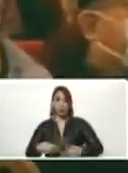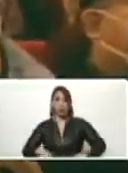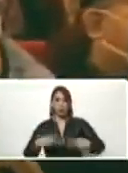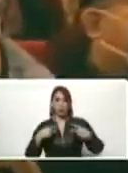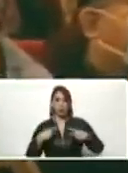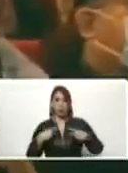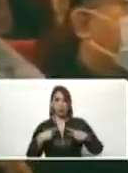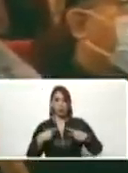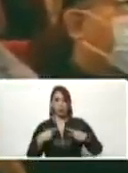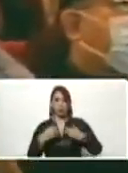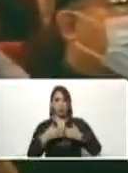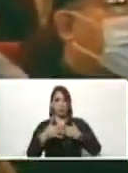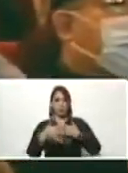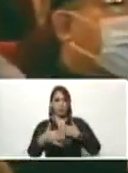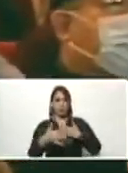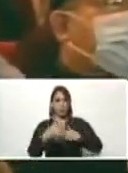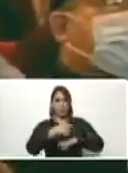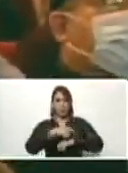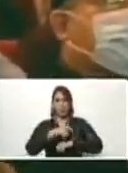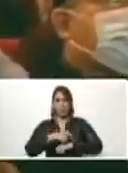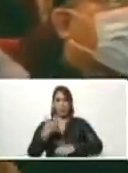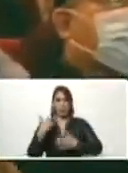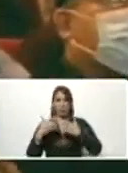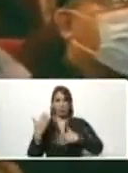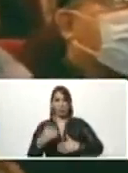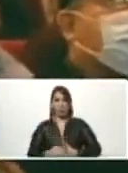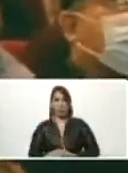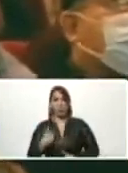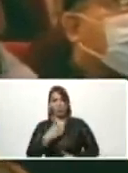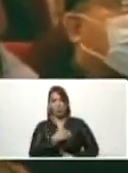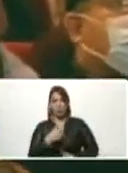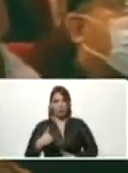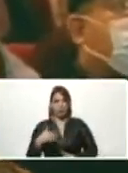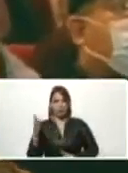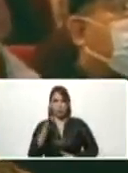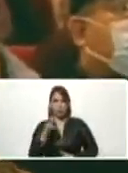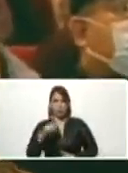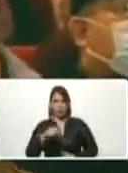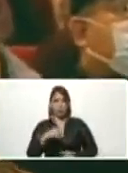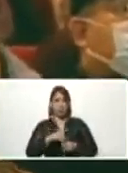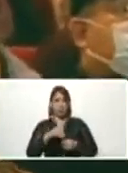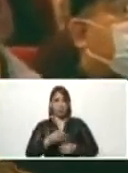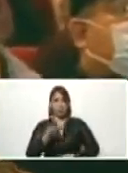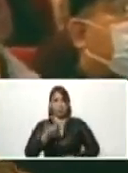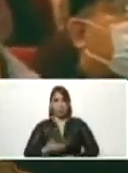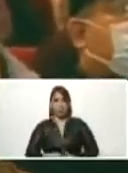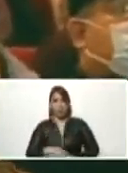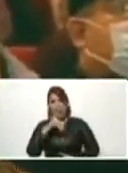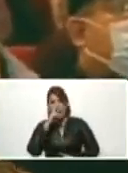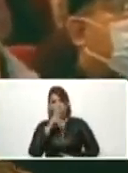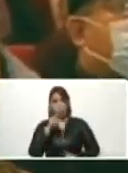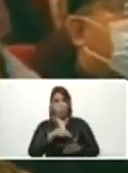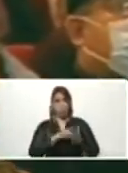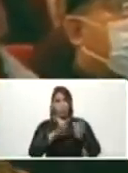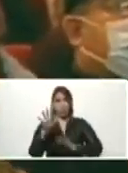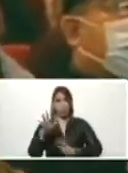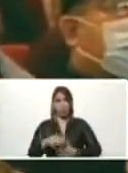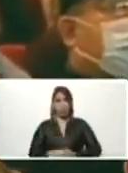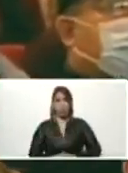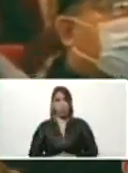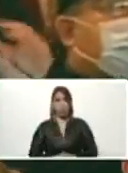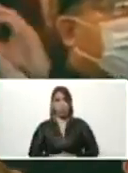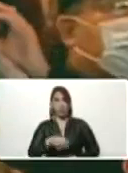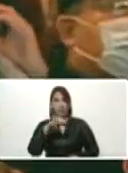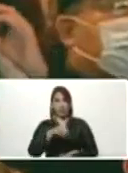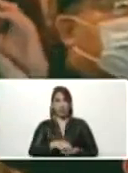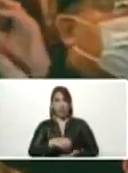tiempo que ha pasado desde aquel entonces. Yo quiero traer aquí un dato muy importante, y es que en el año 2015... el Estado